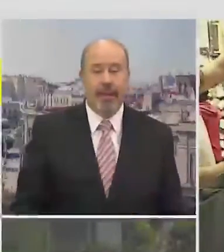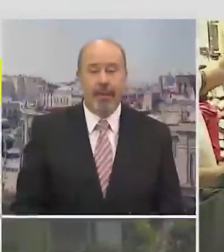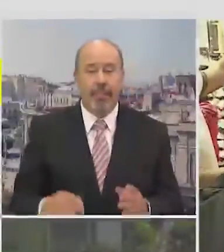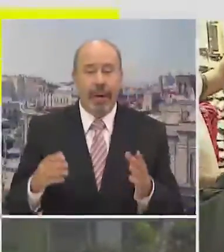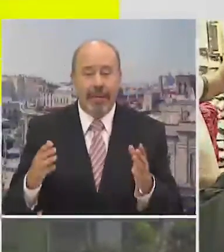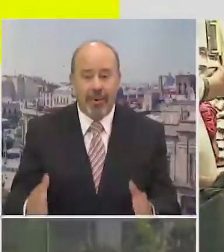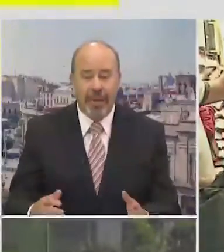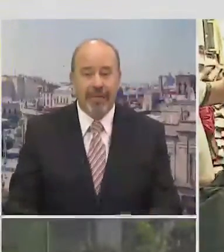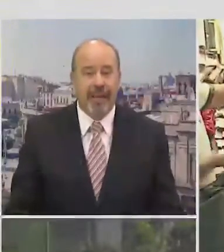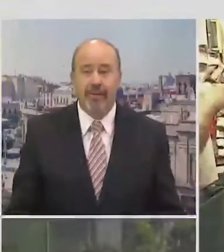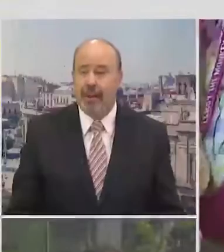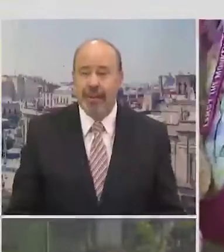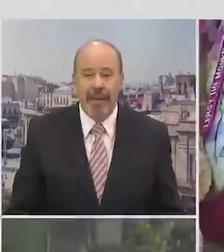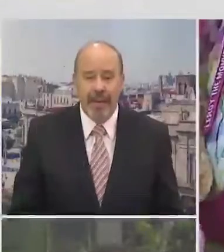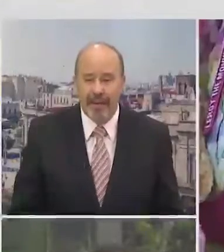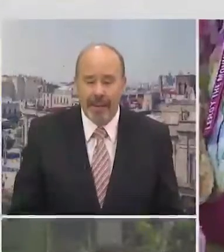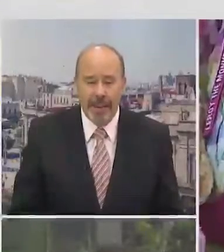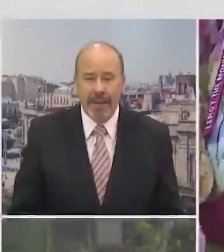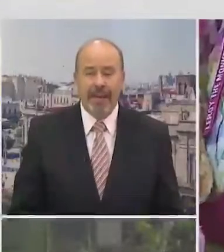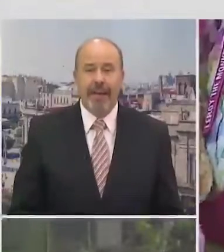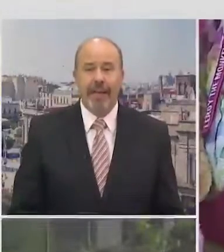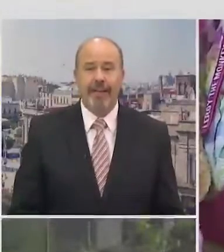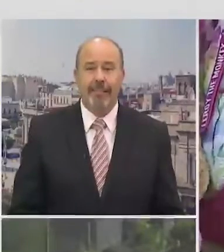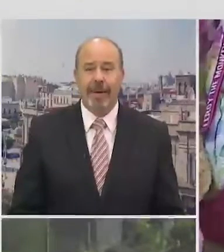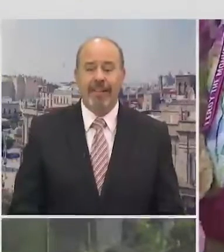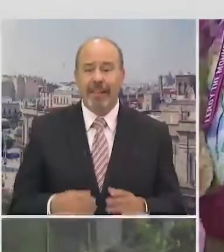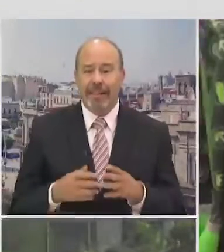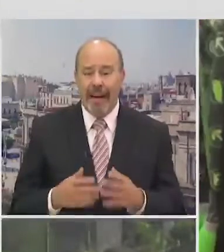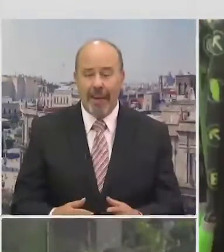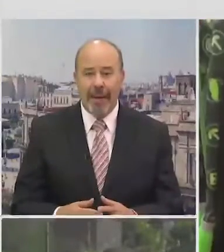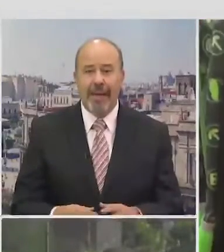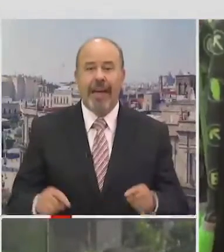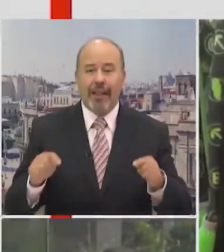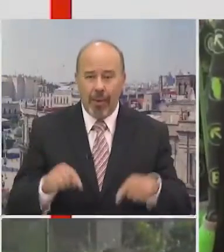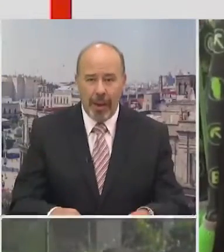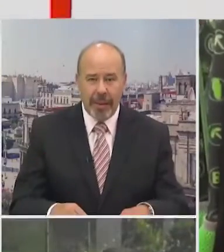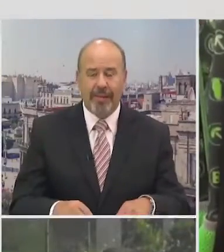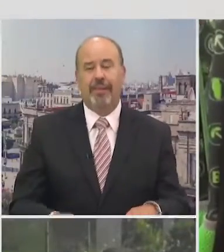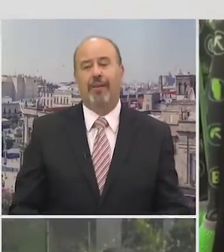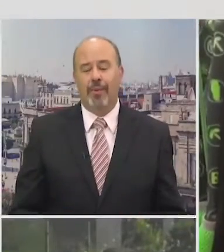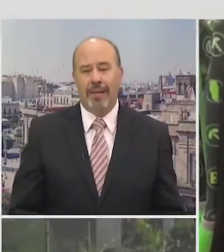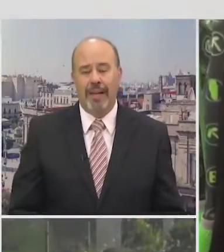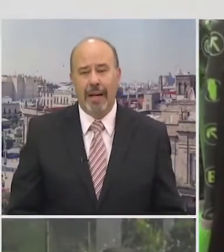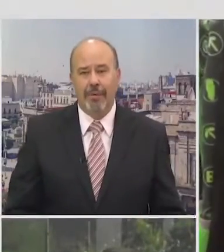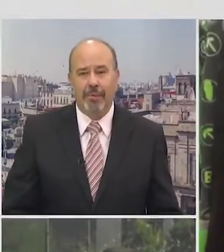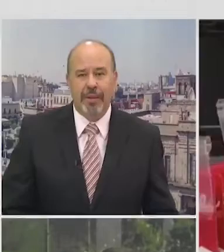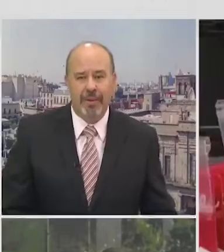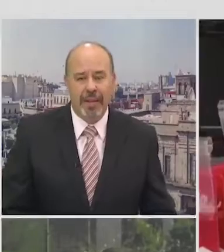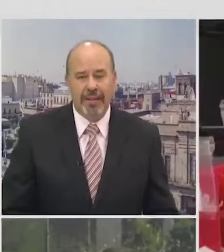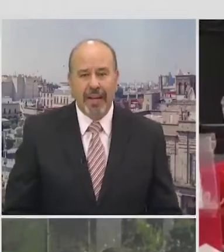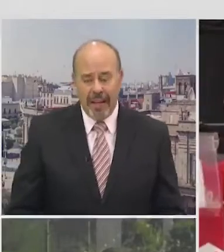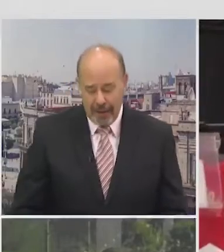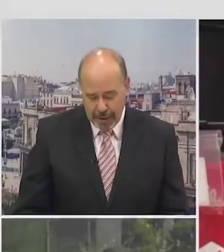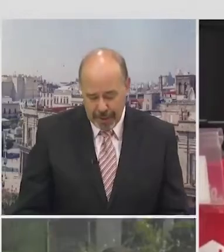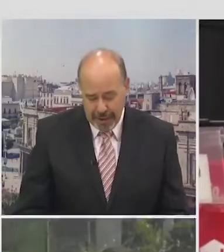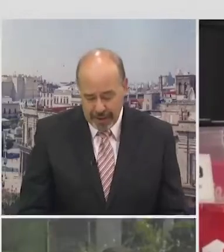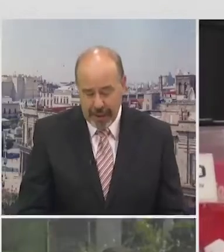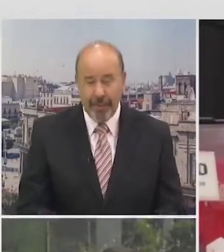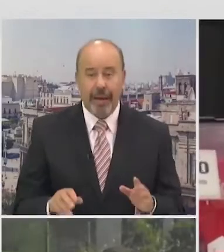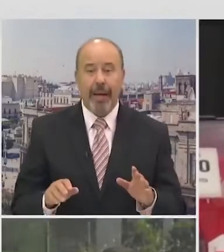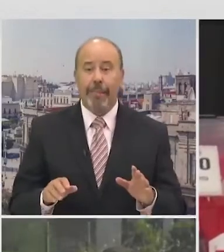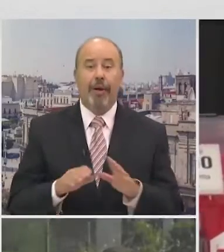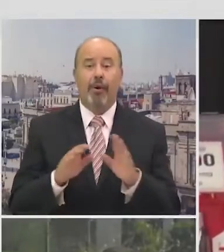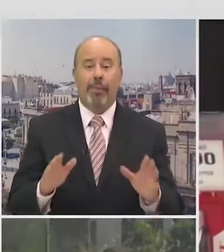teniendo personas que no saben leer y escribir en este país es grave que todavía a estas alturas tengamos personas que no saben